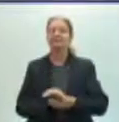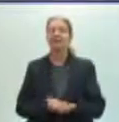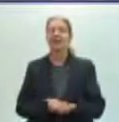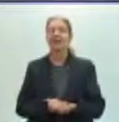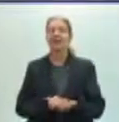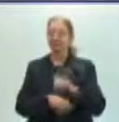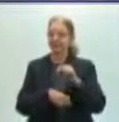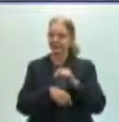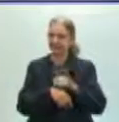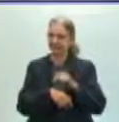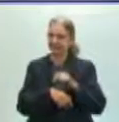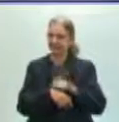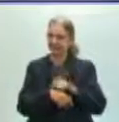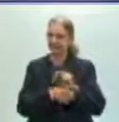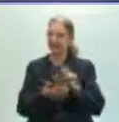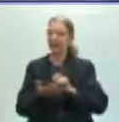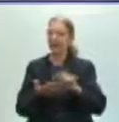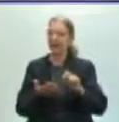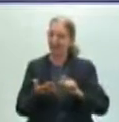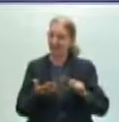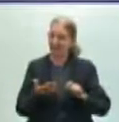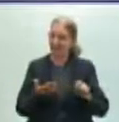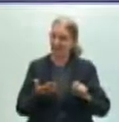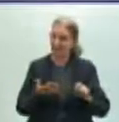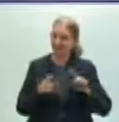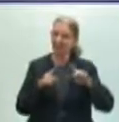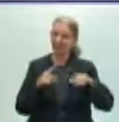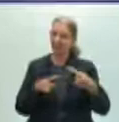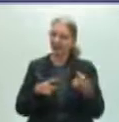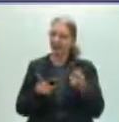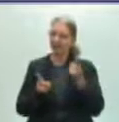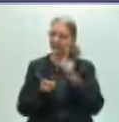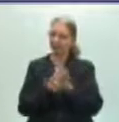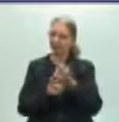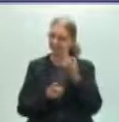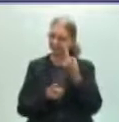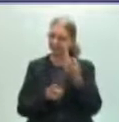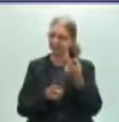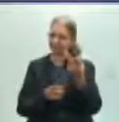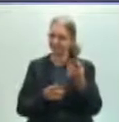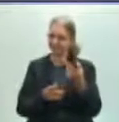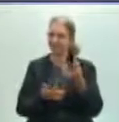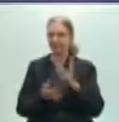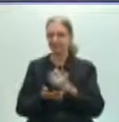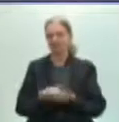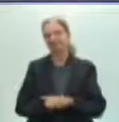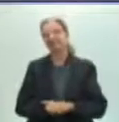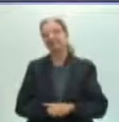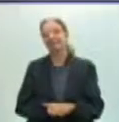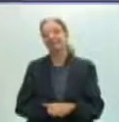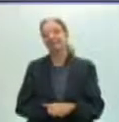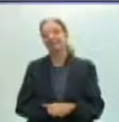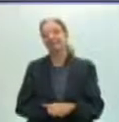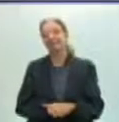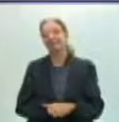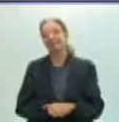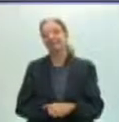daré entonces un tiempo para que copies esta información.